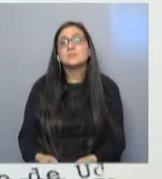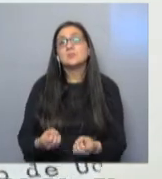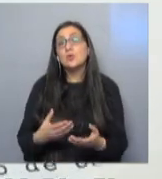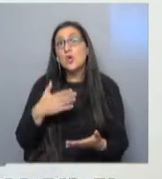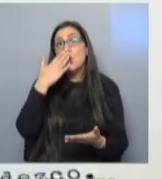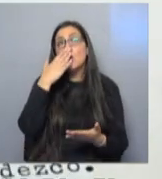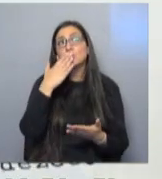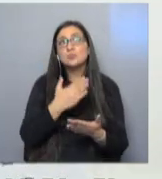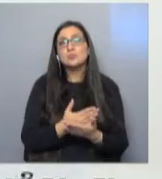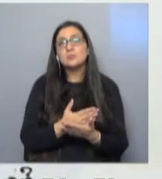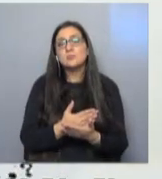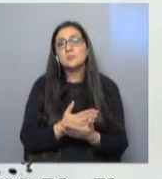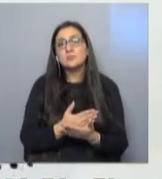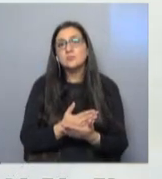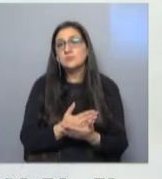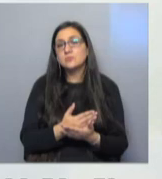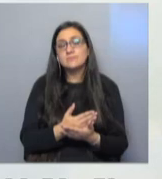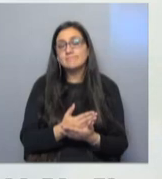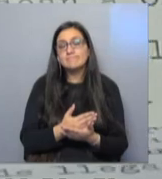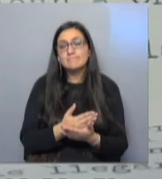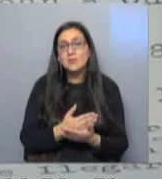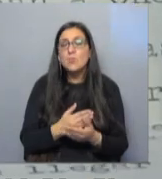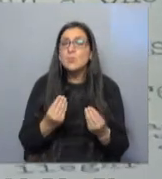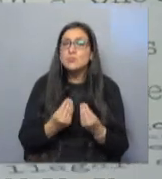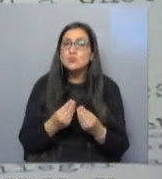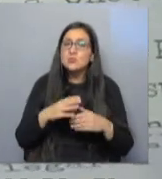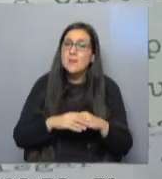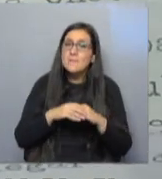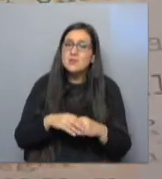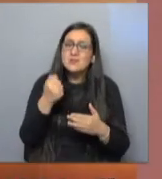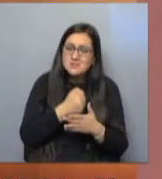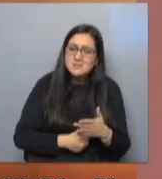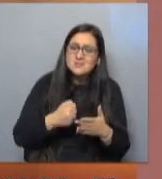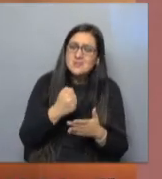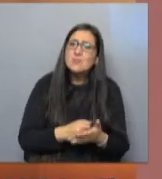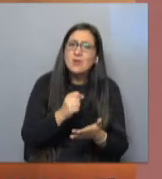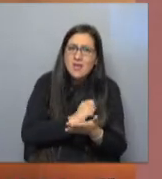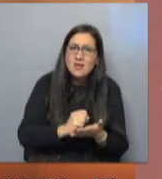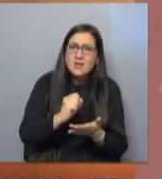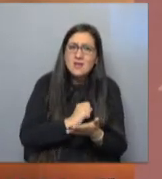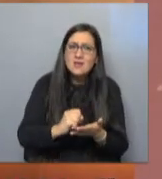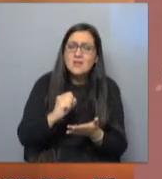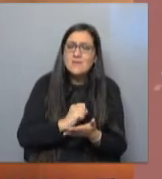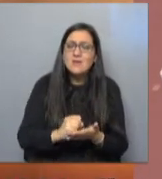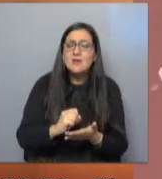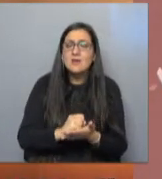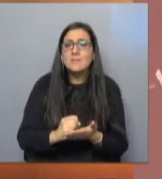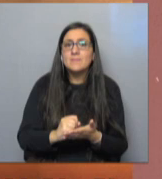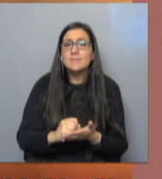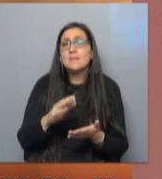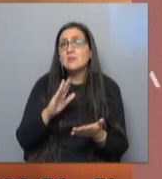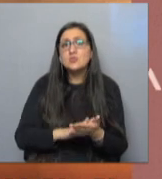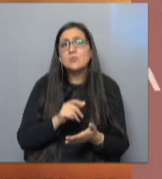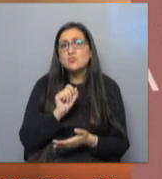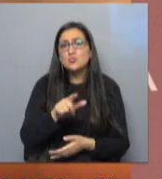los últimos tiempos muchos amigos le insistimos que escribiera crónicas de